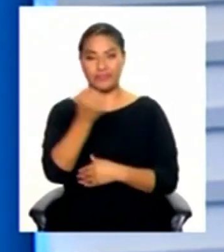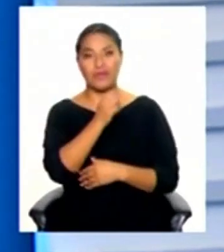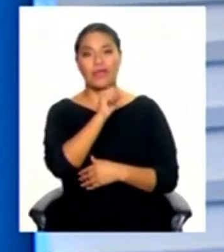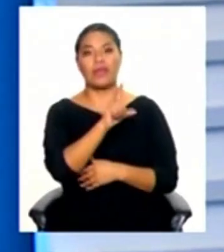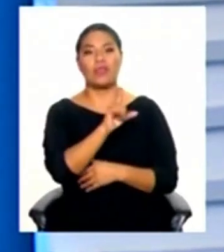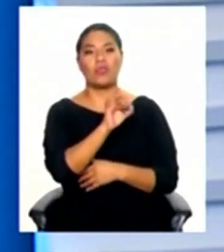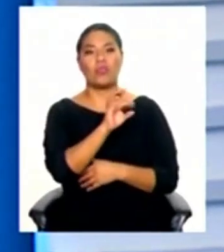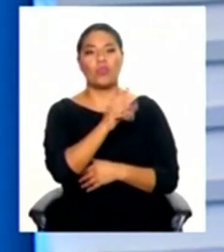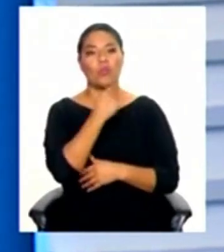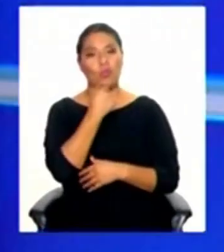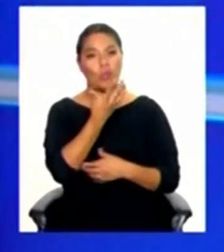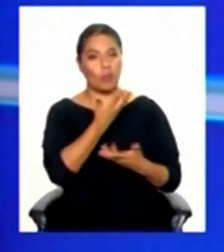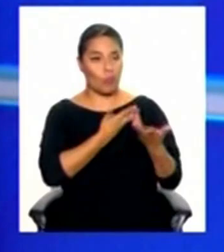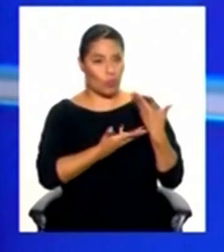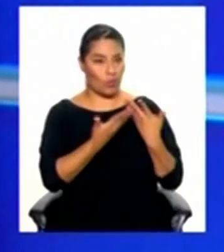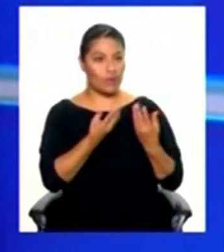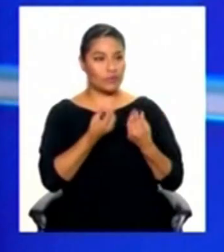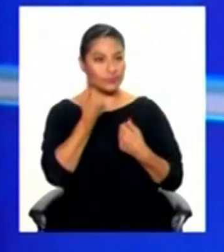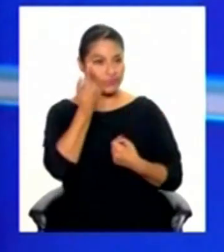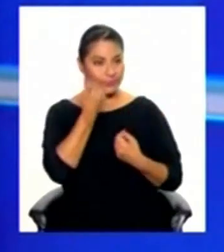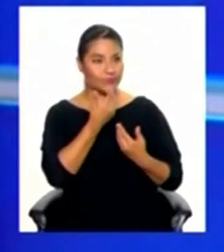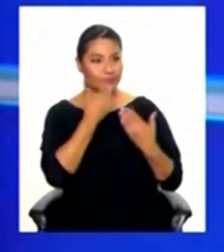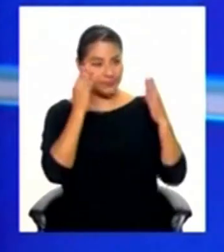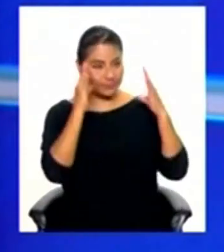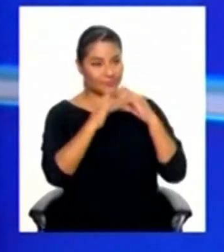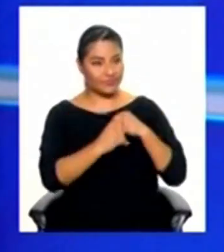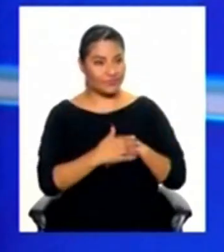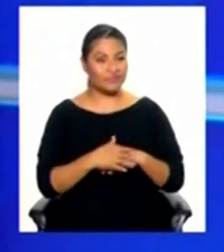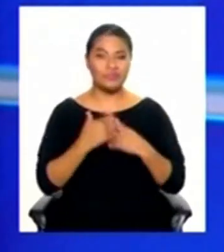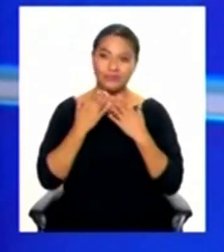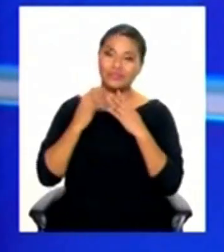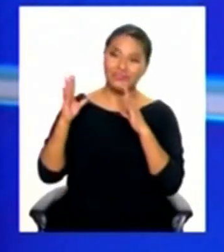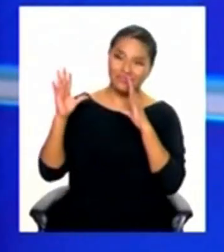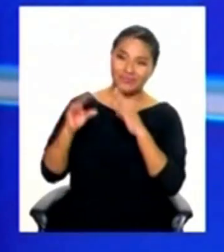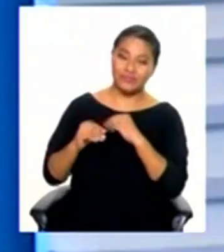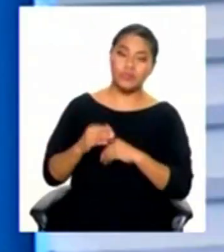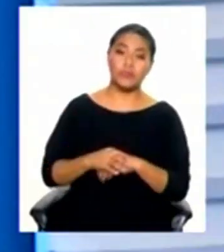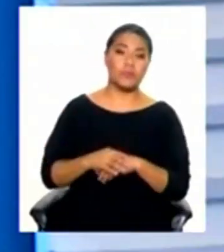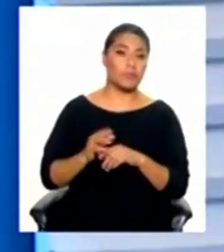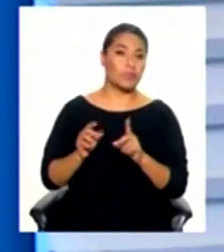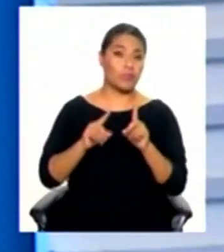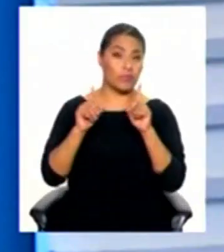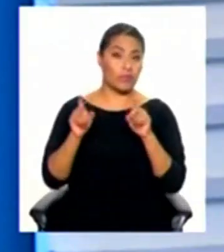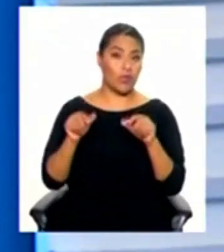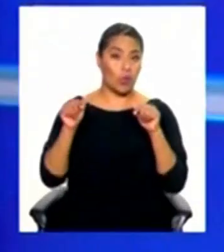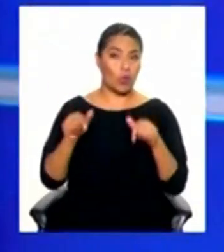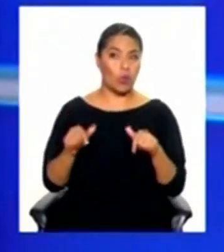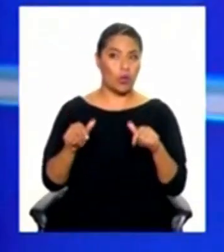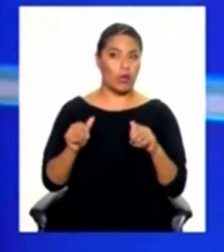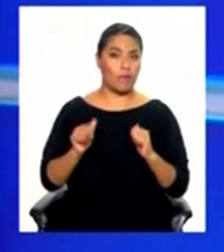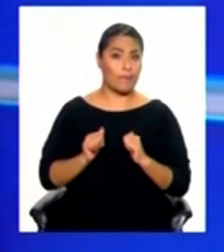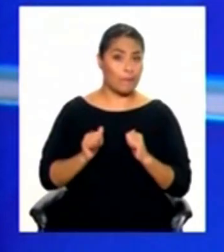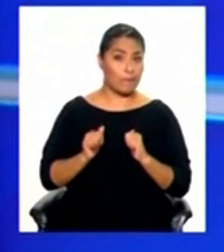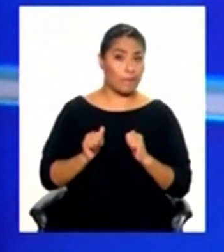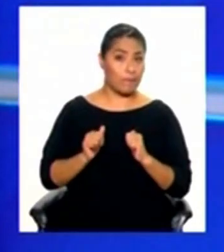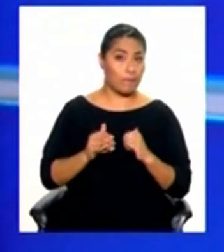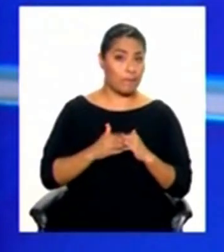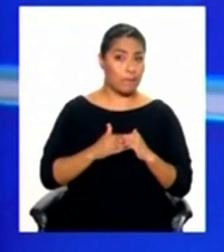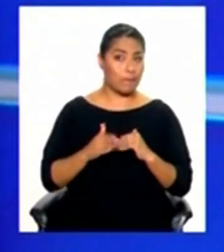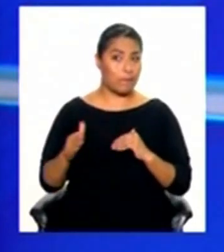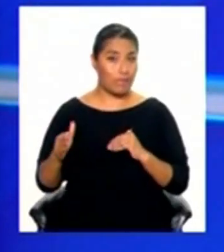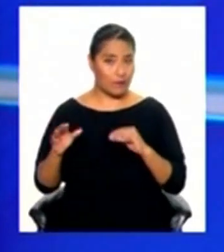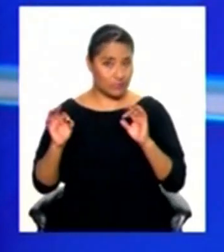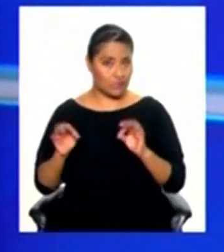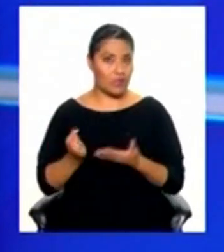economista para que nos ayude a entender Eduardo buenas noches buenas noches Muchas gracias La pregunta es estamos o no en recesión estamos en recesión